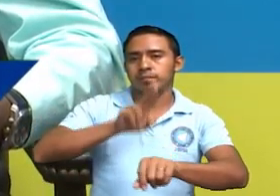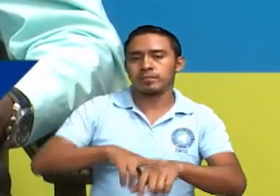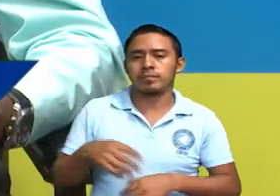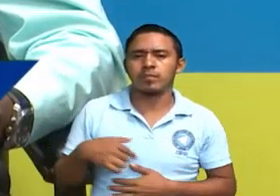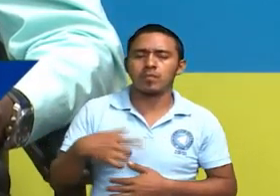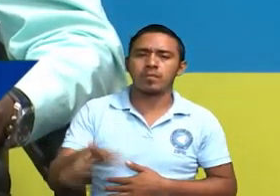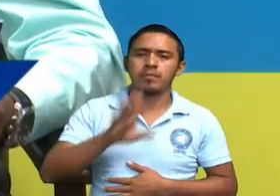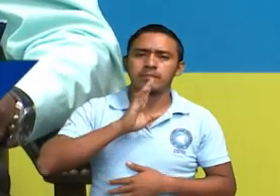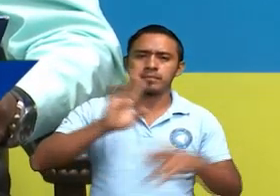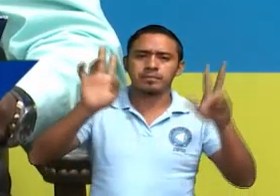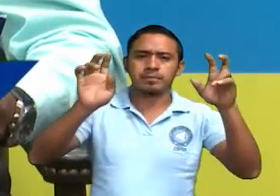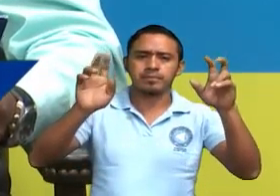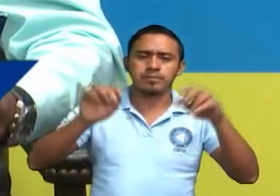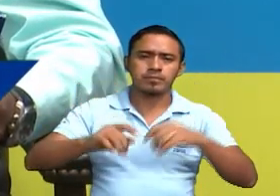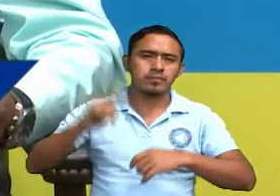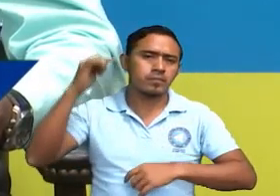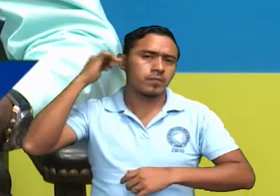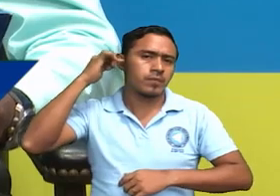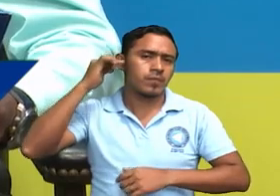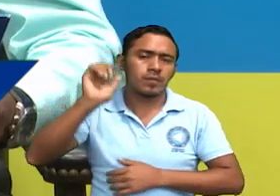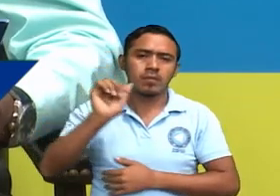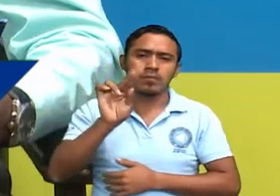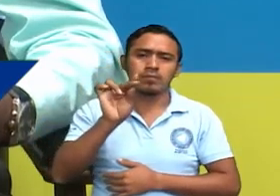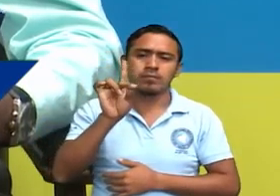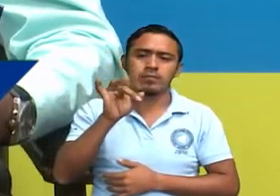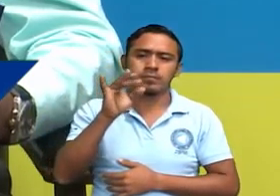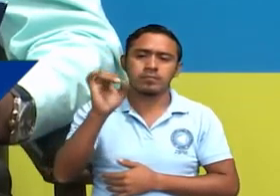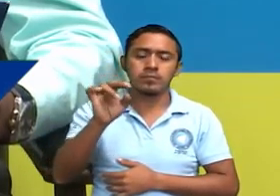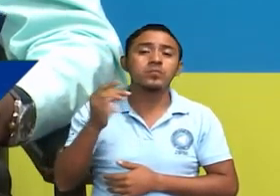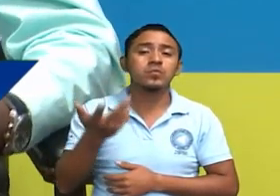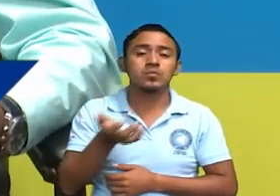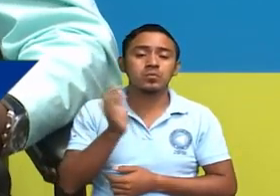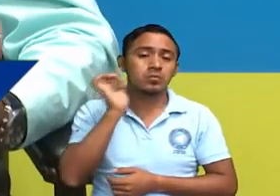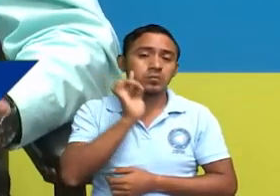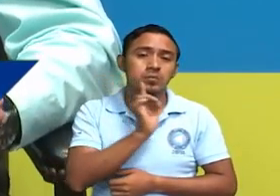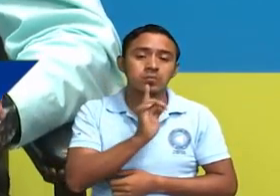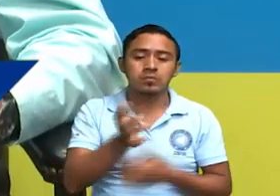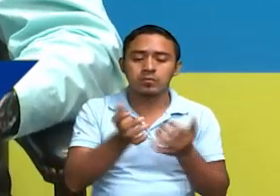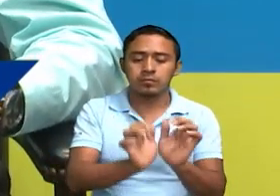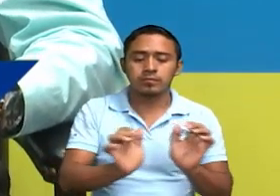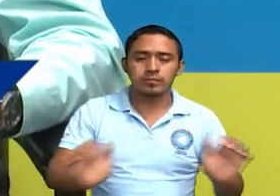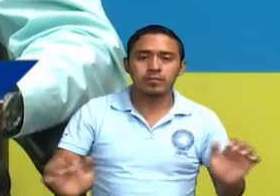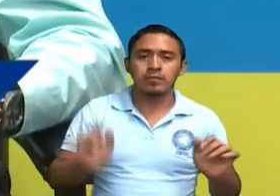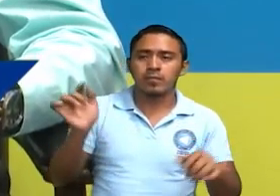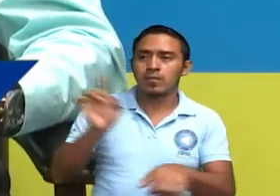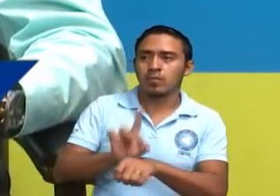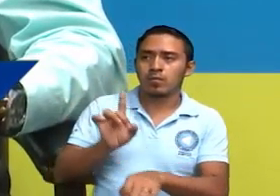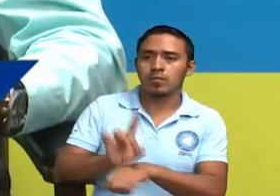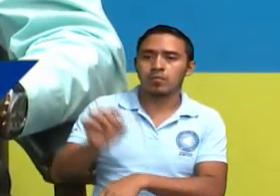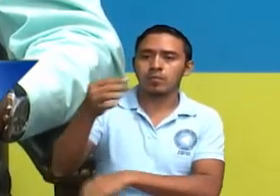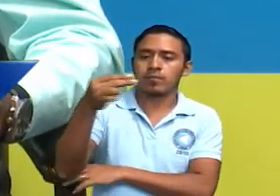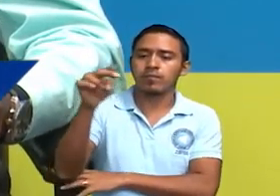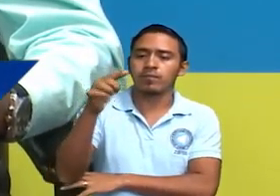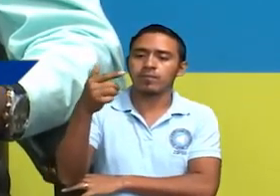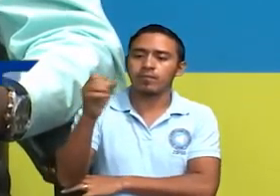estamos hablando sobre los problemas de audición y sordera en infantes. Tenemos al doctor Hugo Homskin, quien